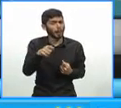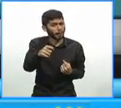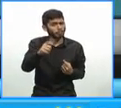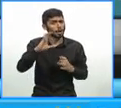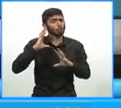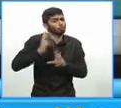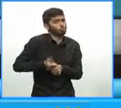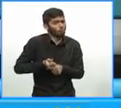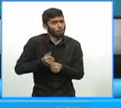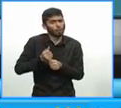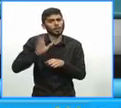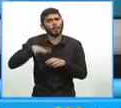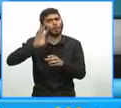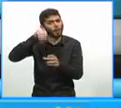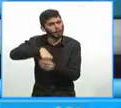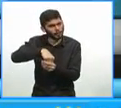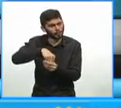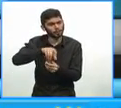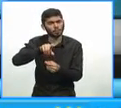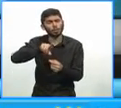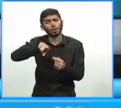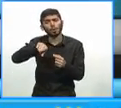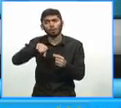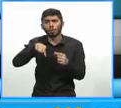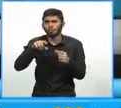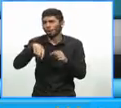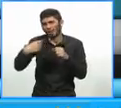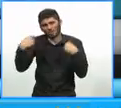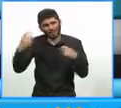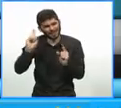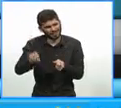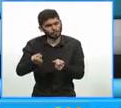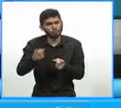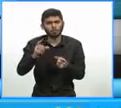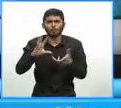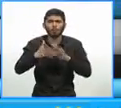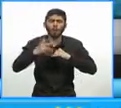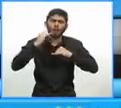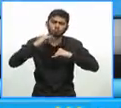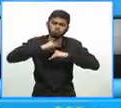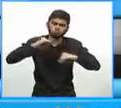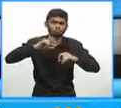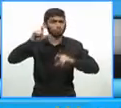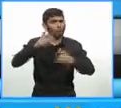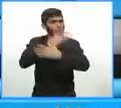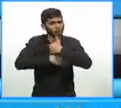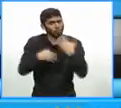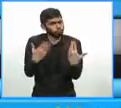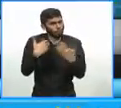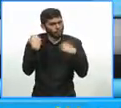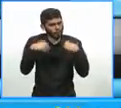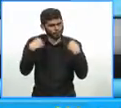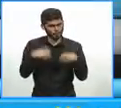y básquetbol, entre otros deportes, y sirvió para difundir las distintas disciplinas que pueden realizar las personas con